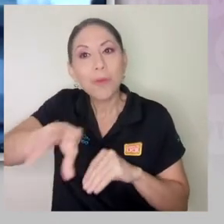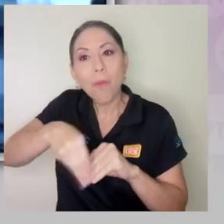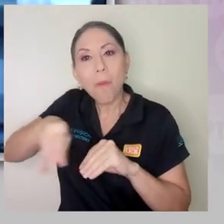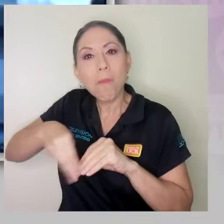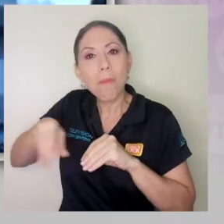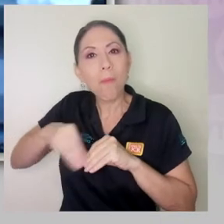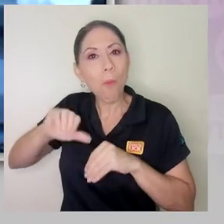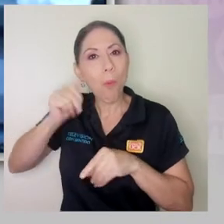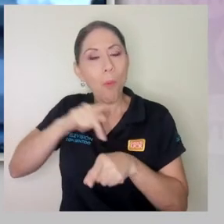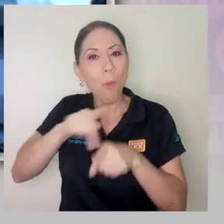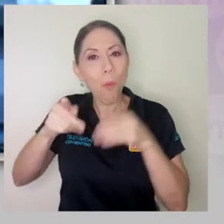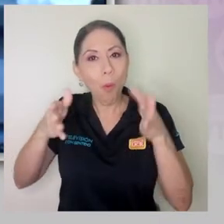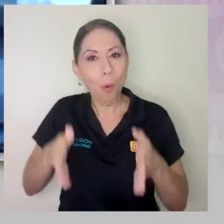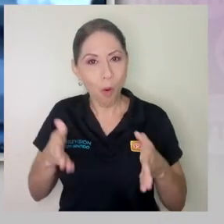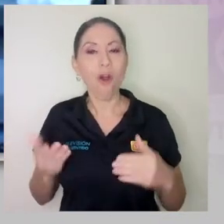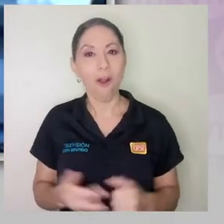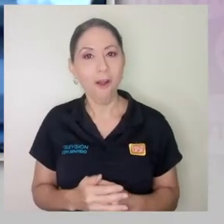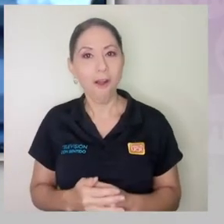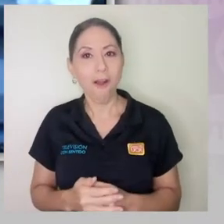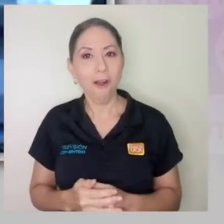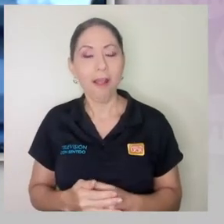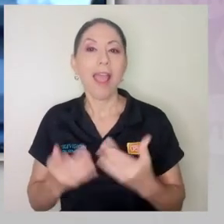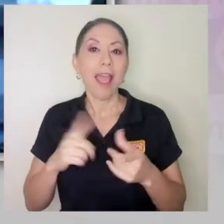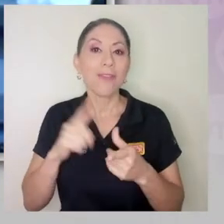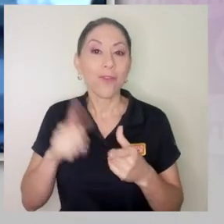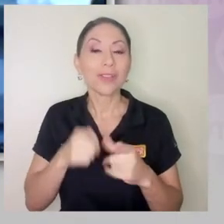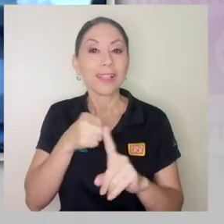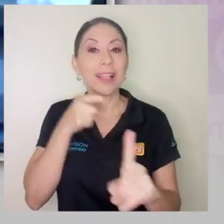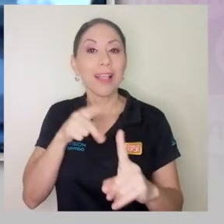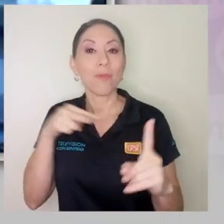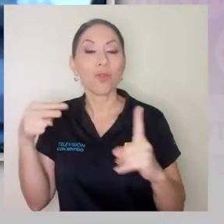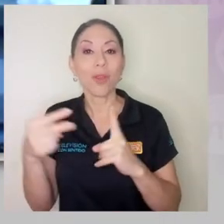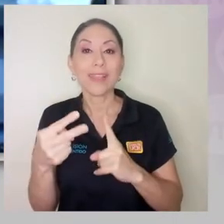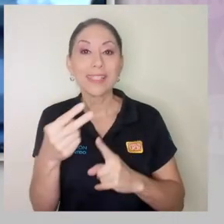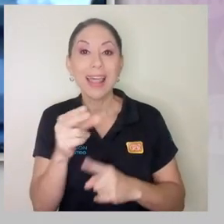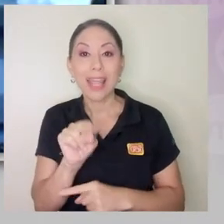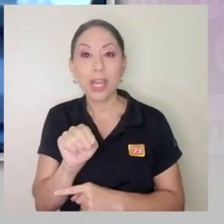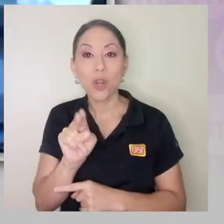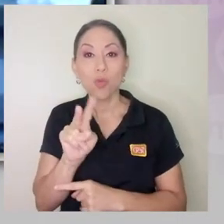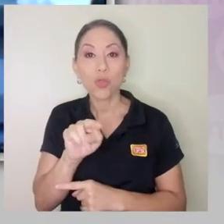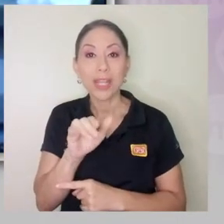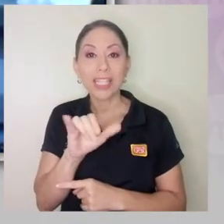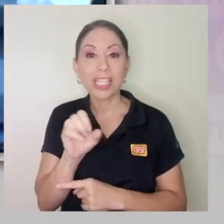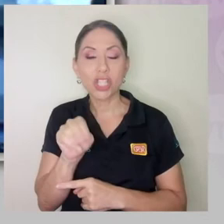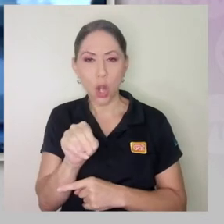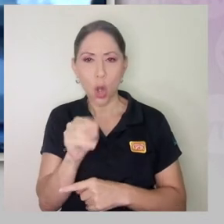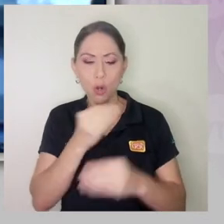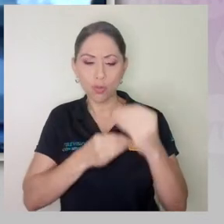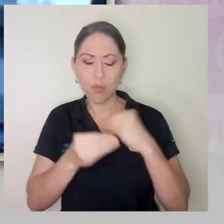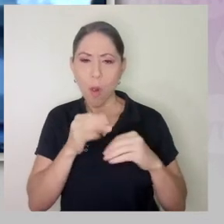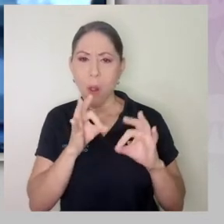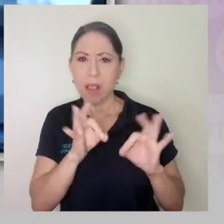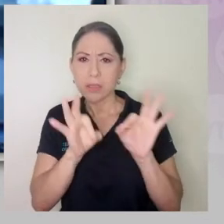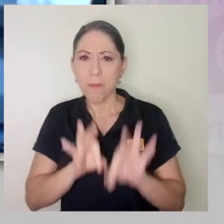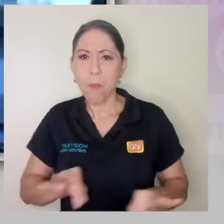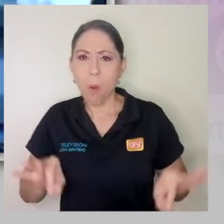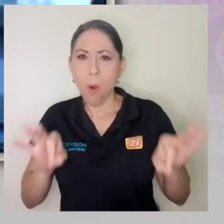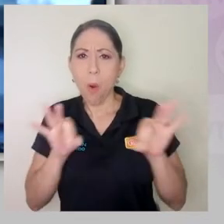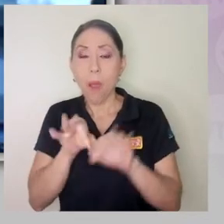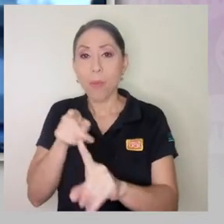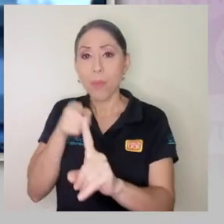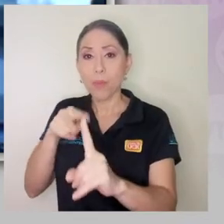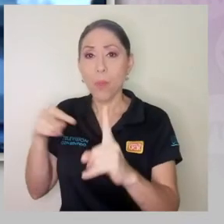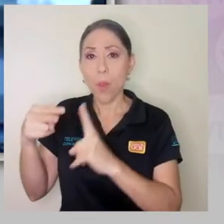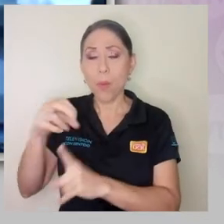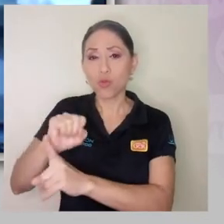Entonces, la conceptualización desde el punto de vista de nutrición es importantísima. Desde la perspectiva social, también